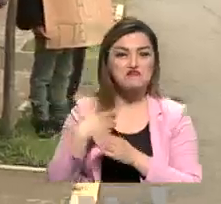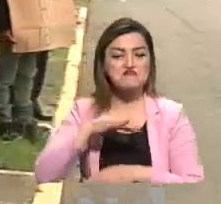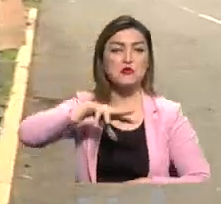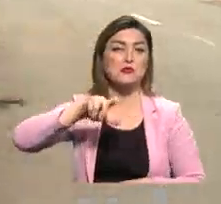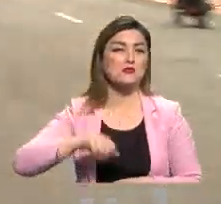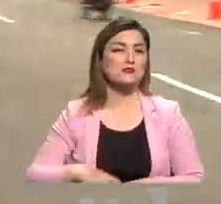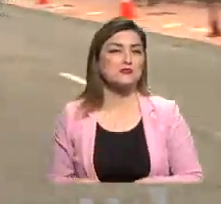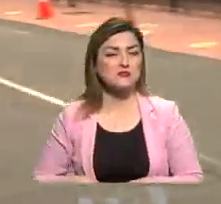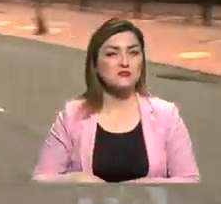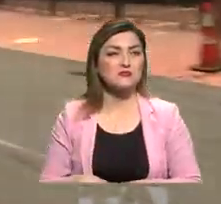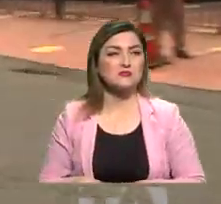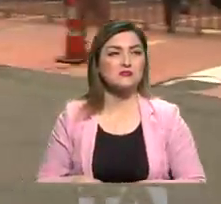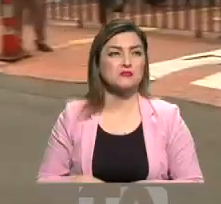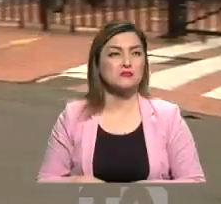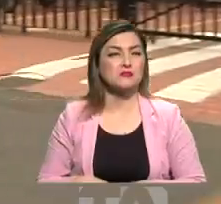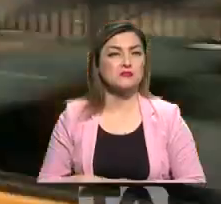delinquir.